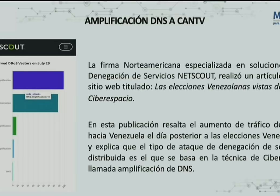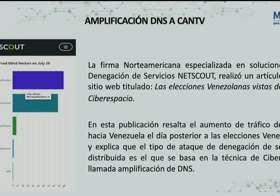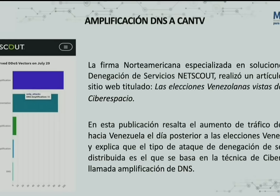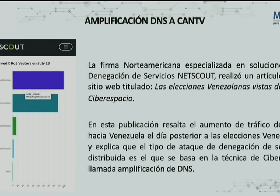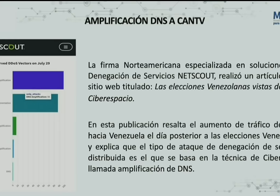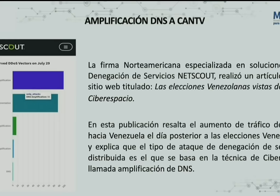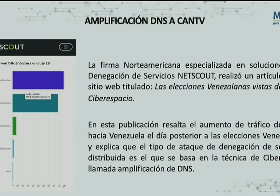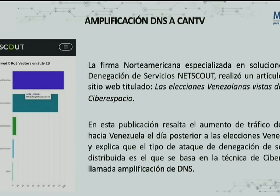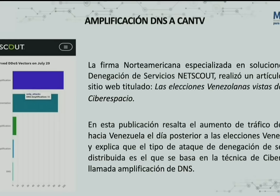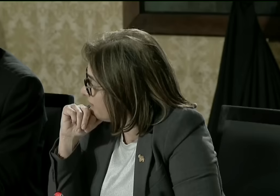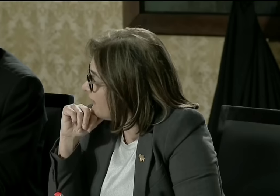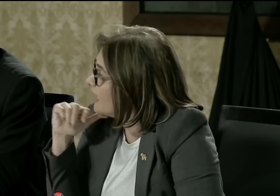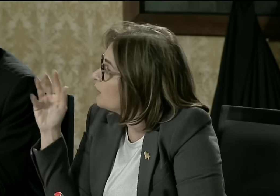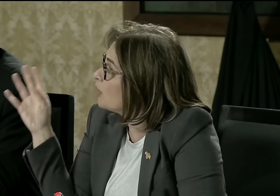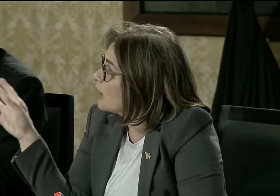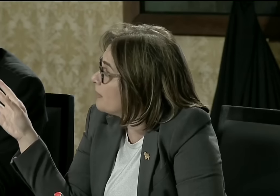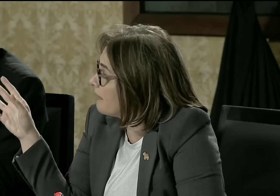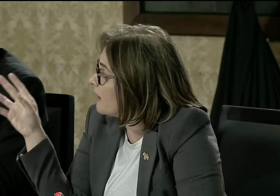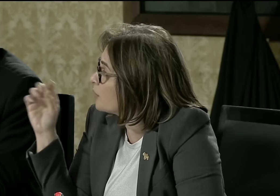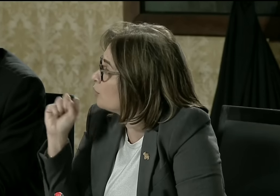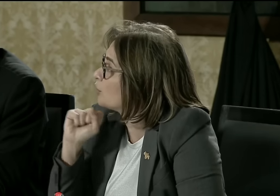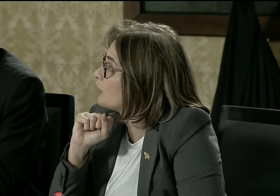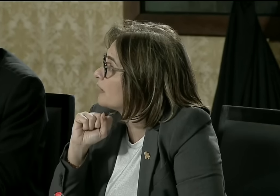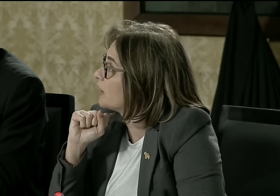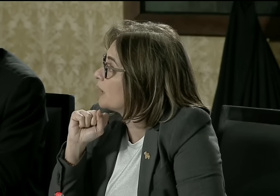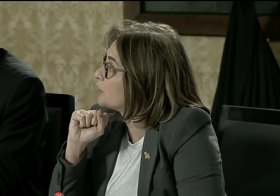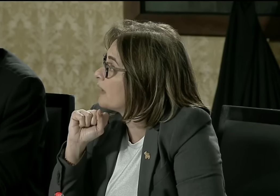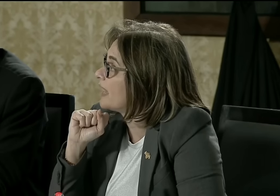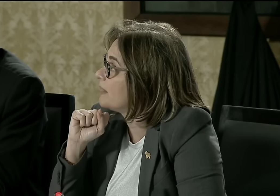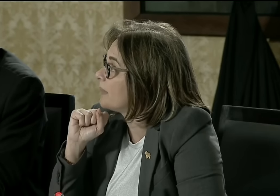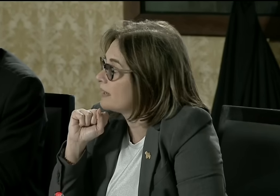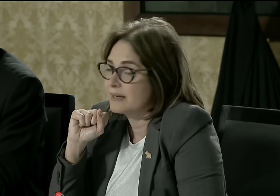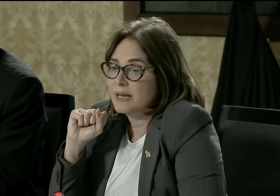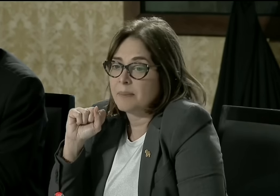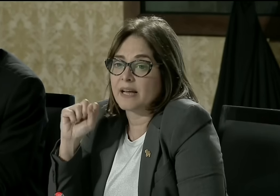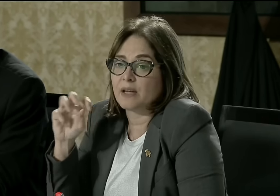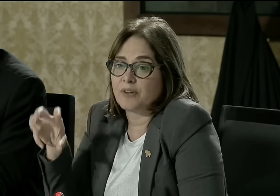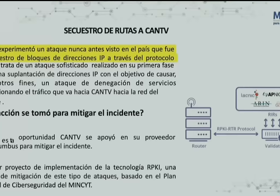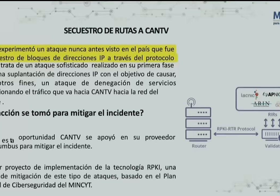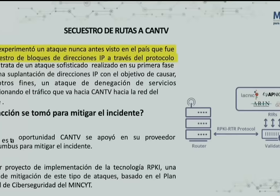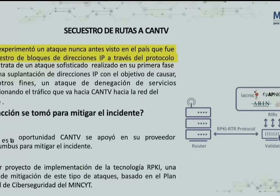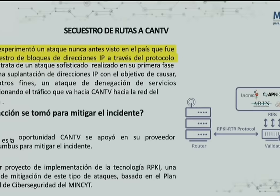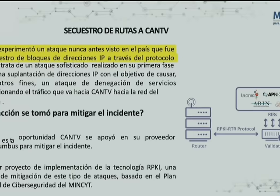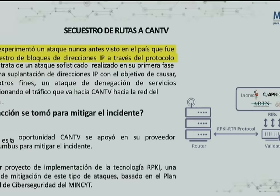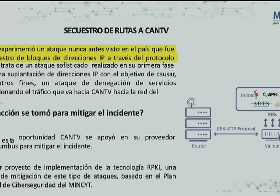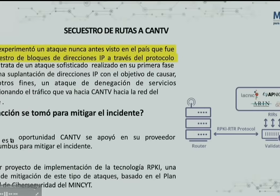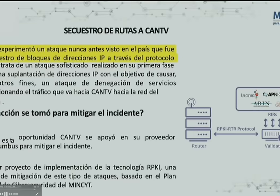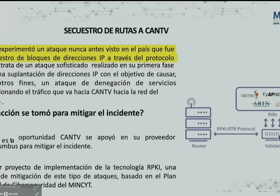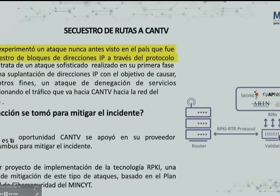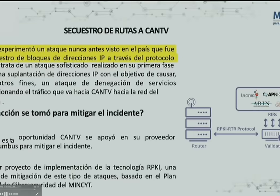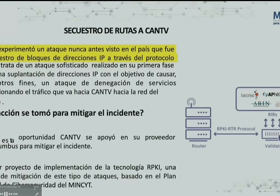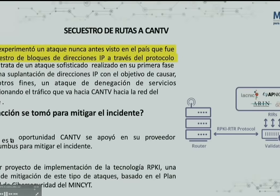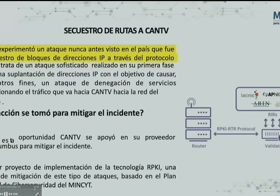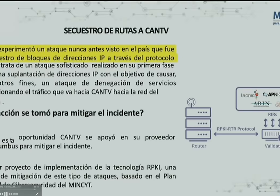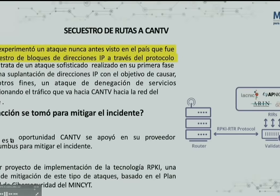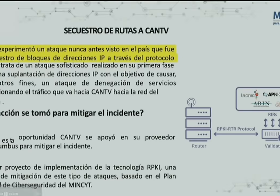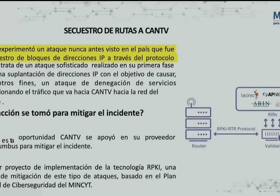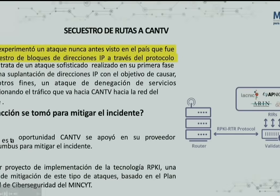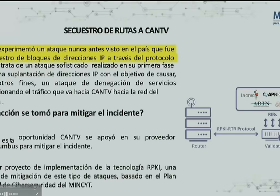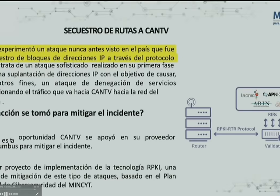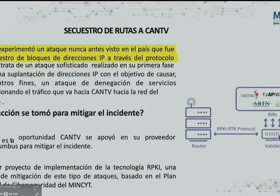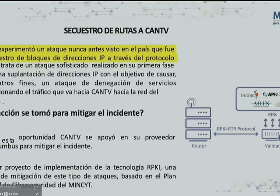está alojada en Massachusetts. Esto es lo que explicábamos nosotros del secuestro de las IP para que fuesen bloqueados y los servicios del Estado no